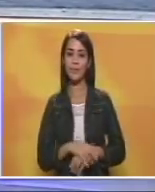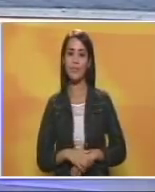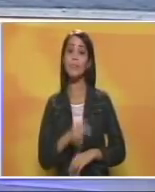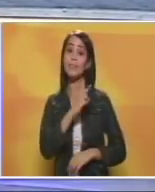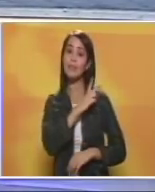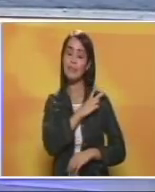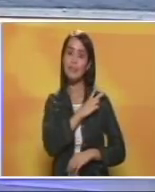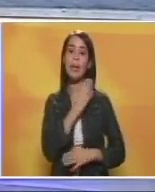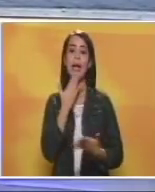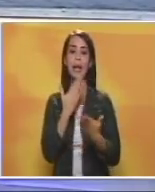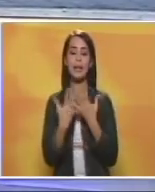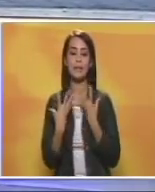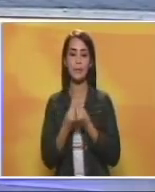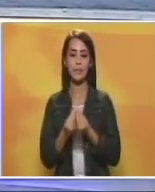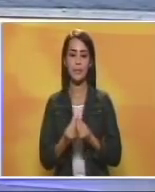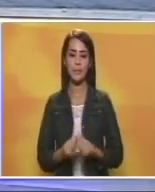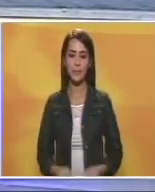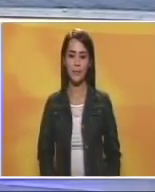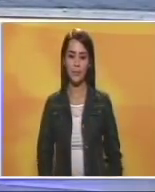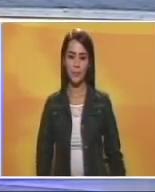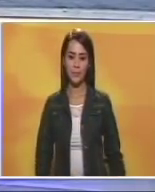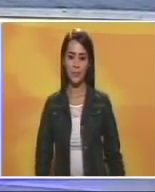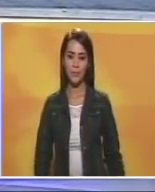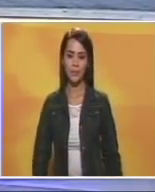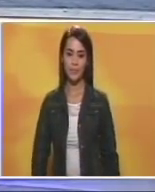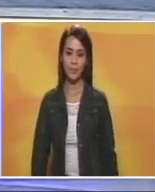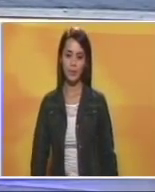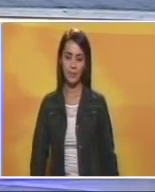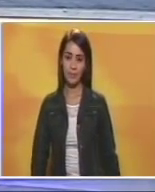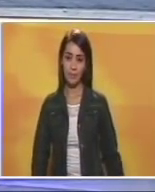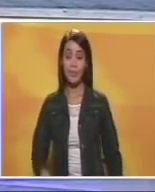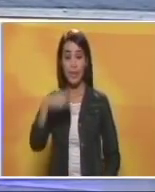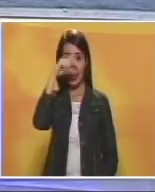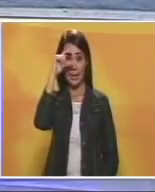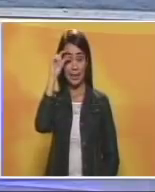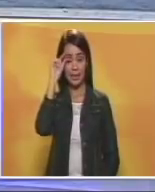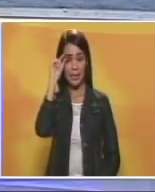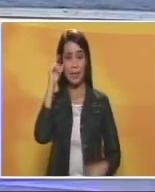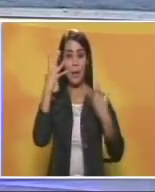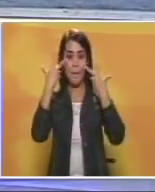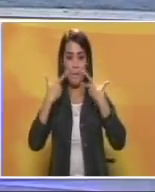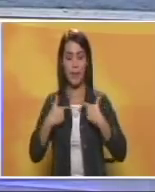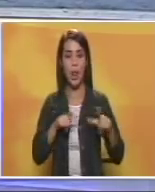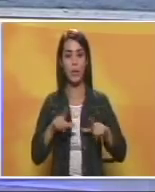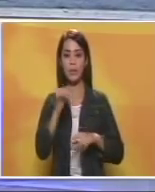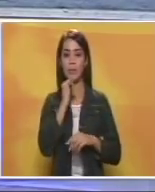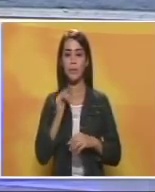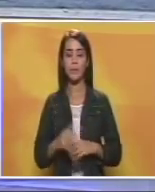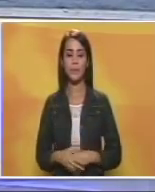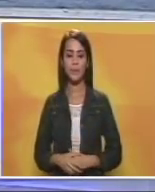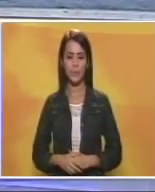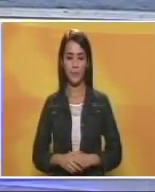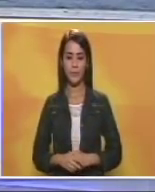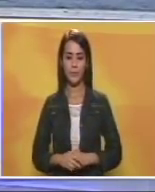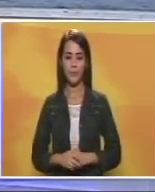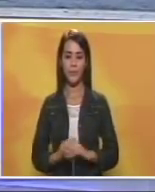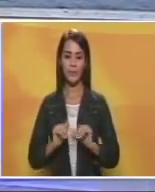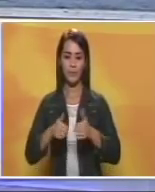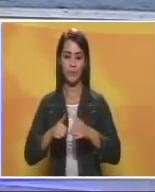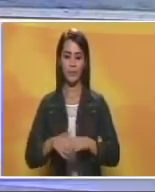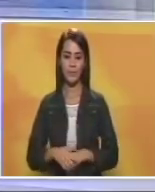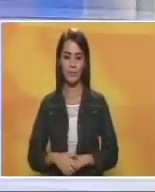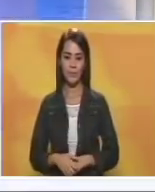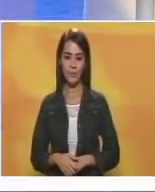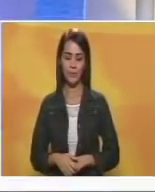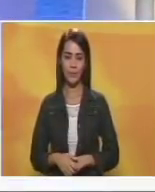Noticiero Venevisión. Gracias por acompañarnos. Así es, Sandrina Yepes y Milagros Zambrano estamos listas para presentarles lo que es noticia hasta ahora. De inmediato